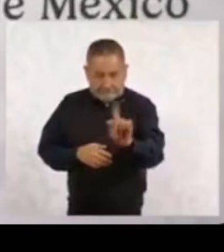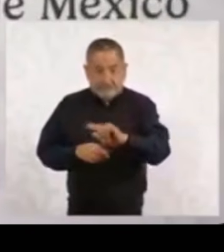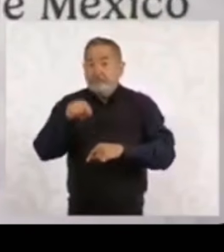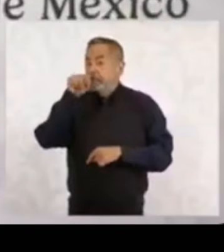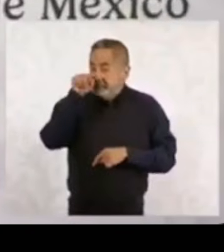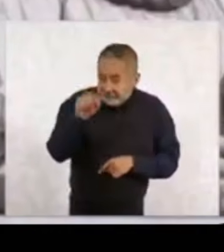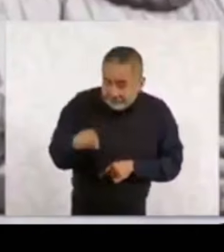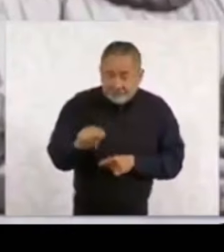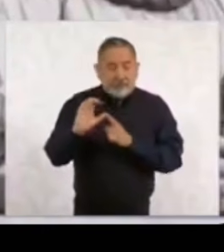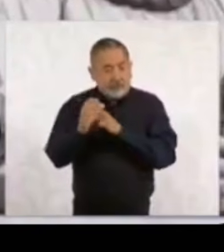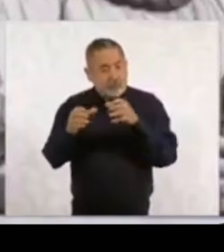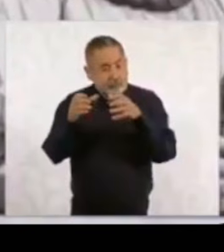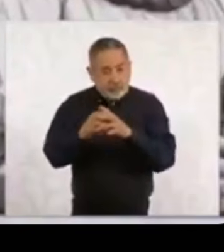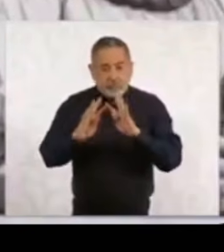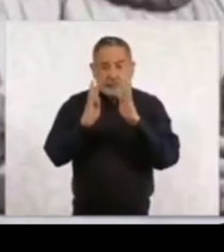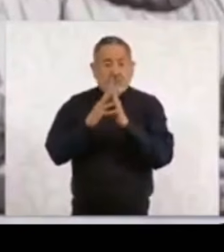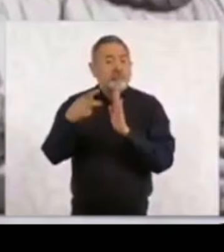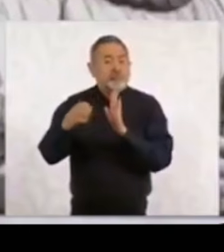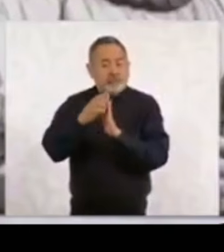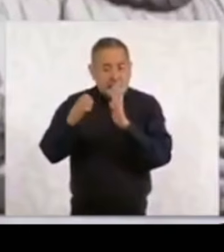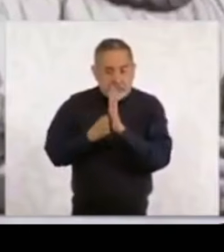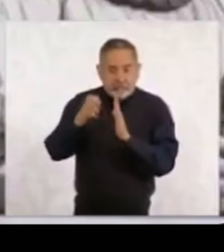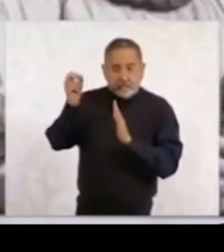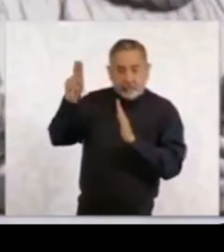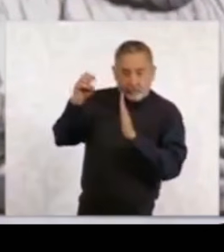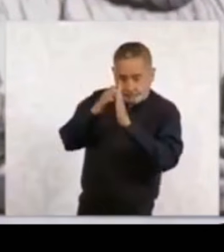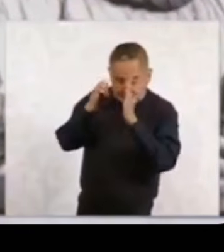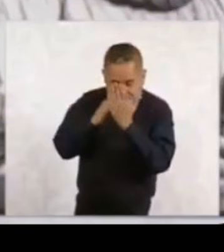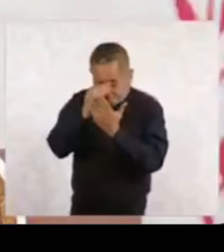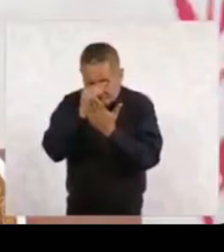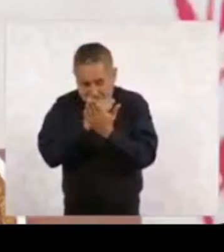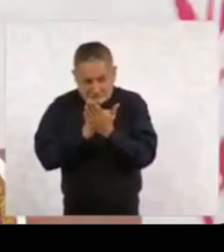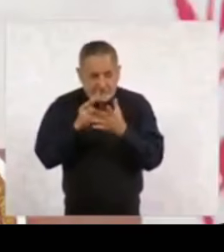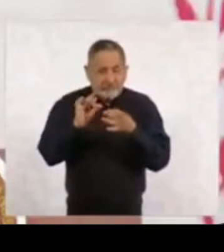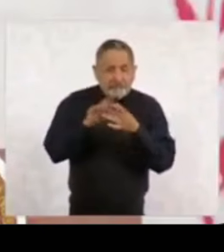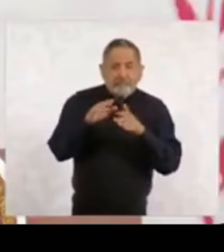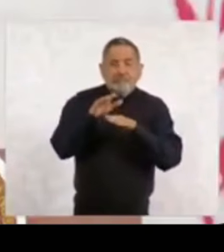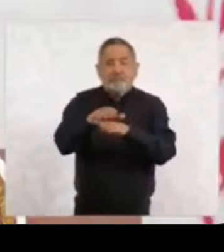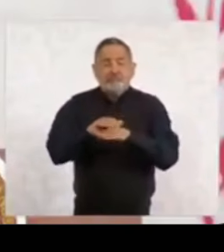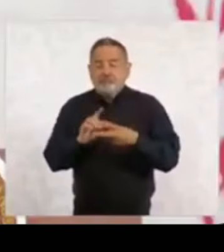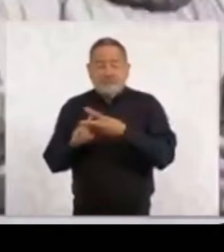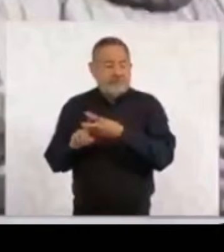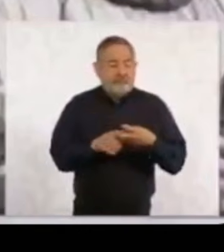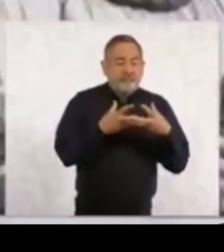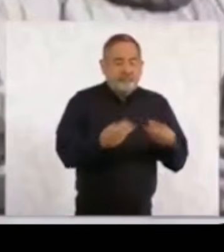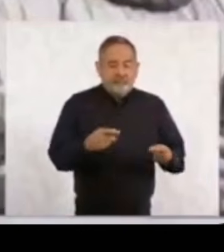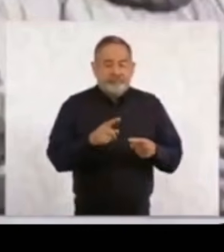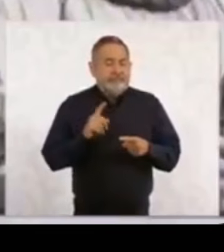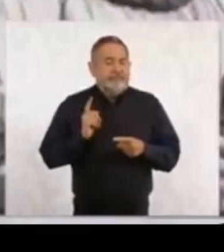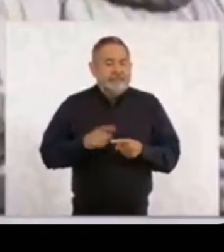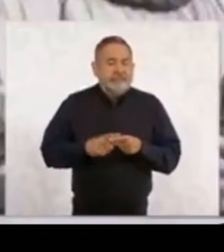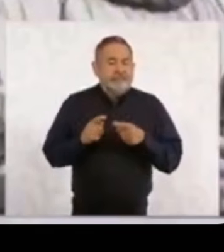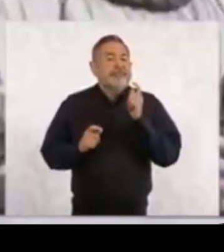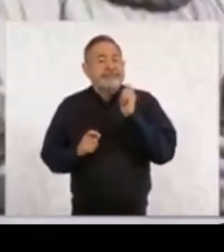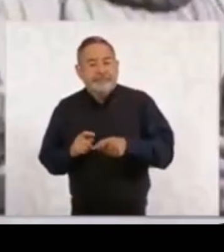oposición. Vamos a escuchar antes de ir a esta entrevista, vamos a escuchar a la presidenta de México, donde fija